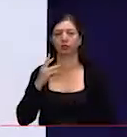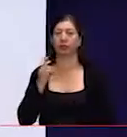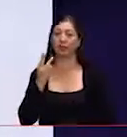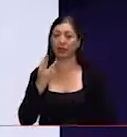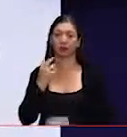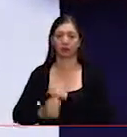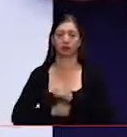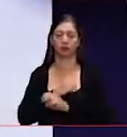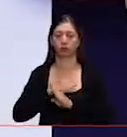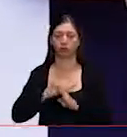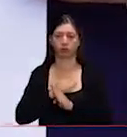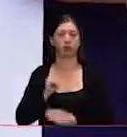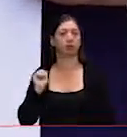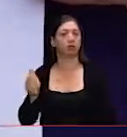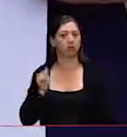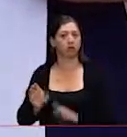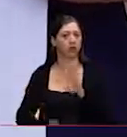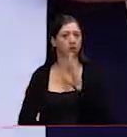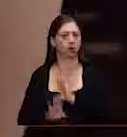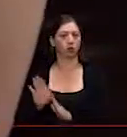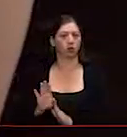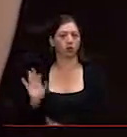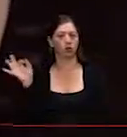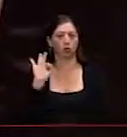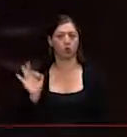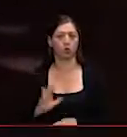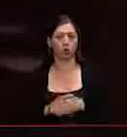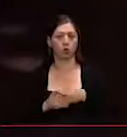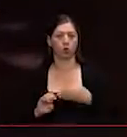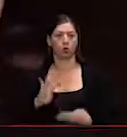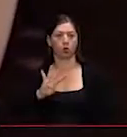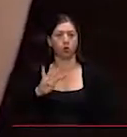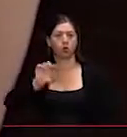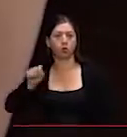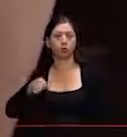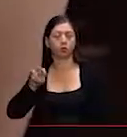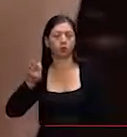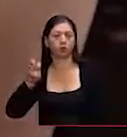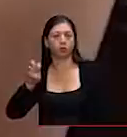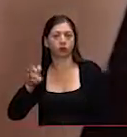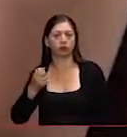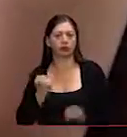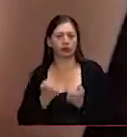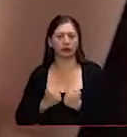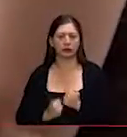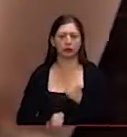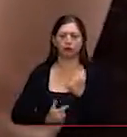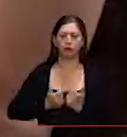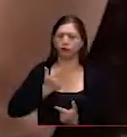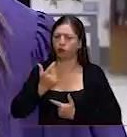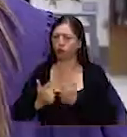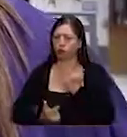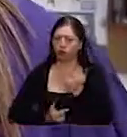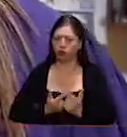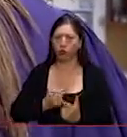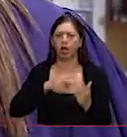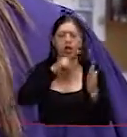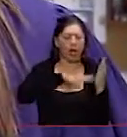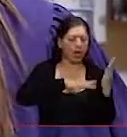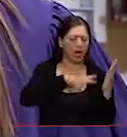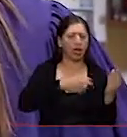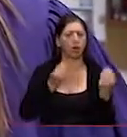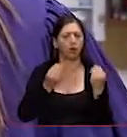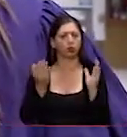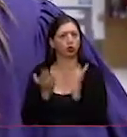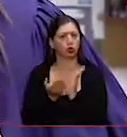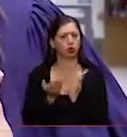3 años y medio. Se superó a sí misma porque su promedio nunca bajó de 4.8, aunque sacrificios no faltaron. Hay que leer mucho, hay que estudiar